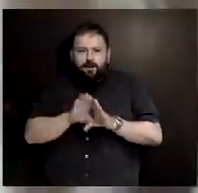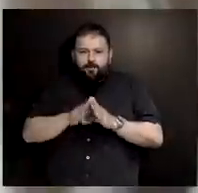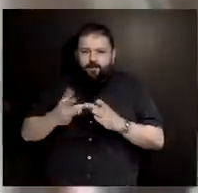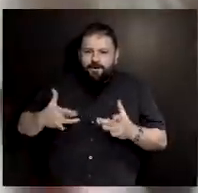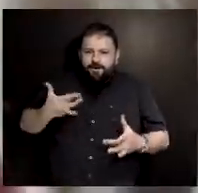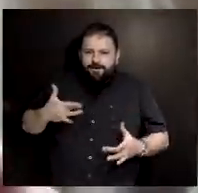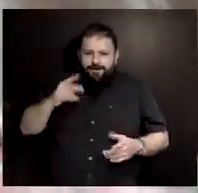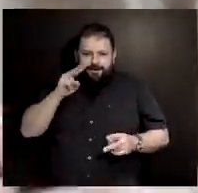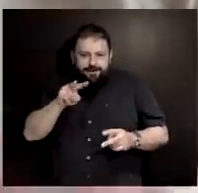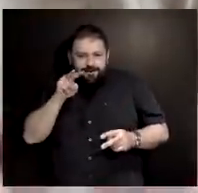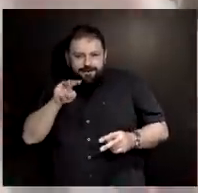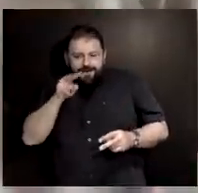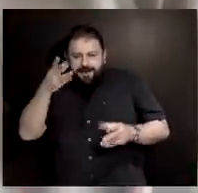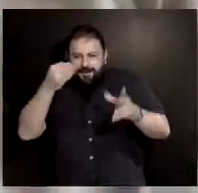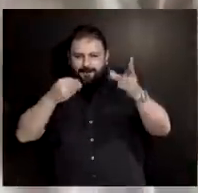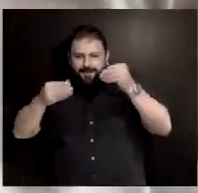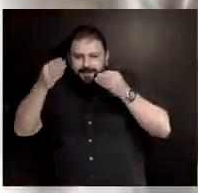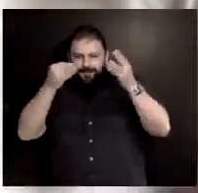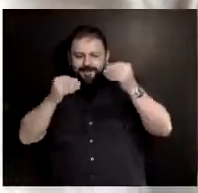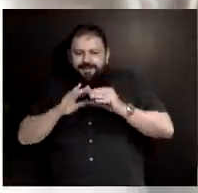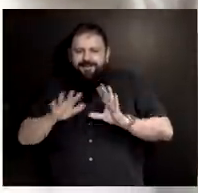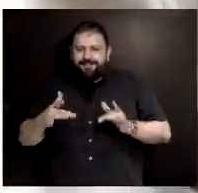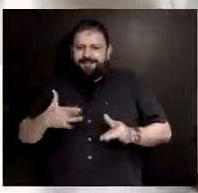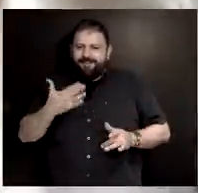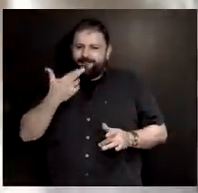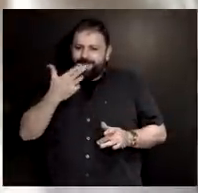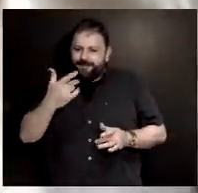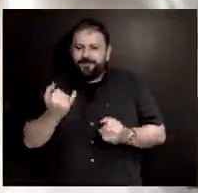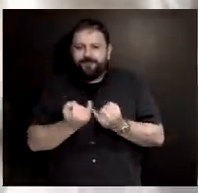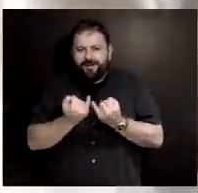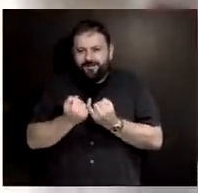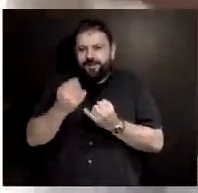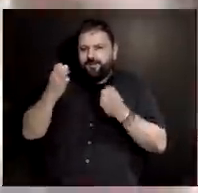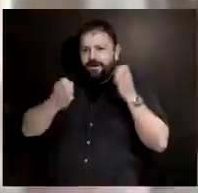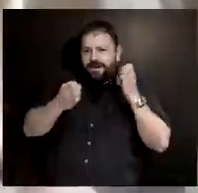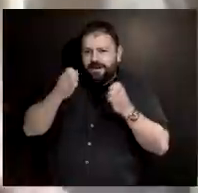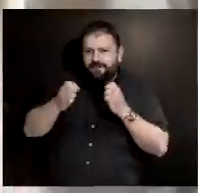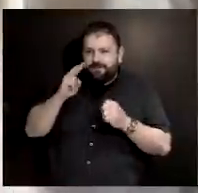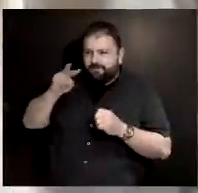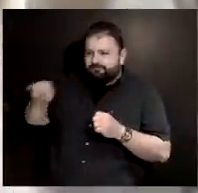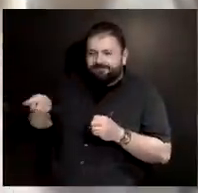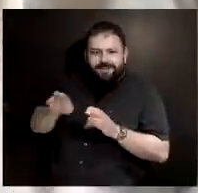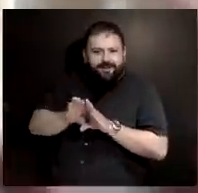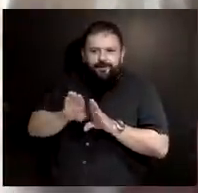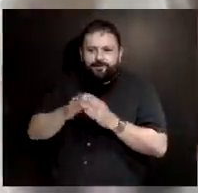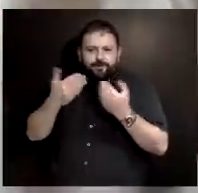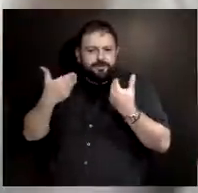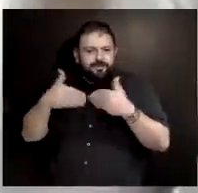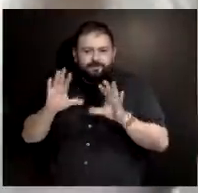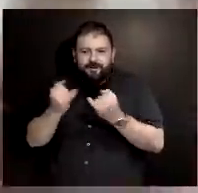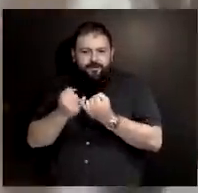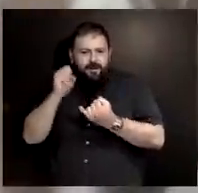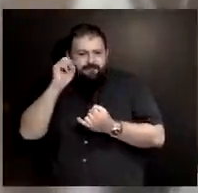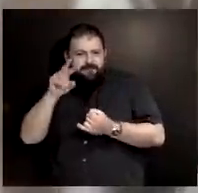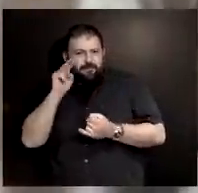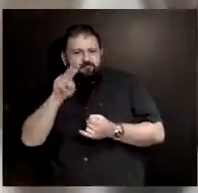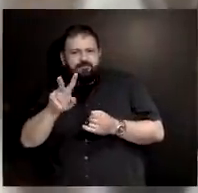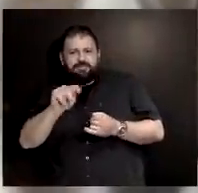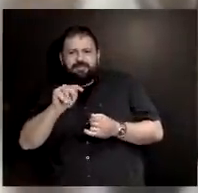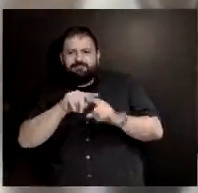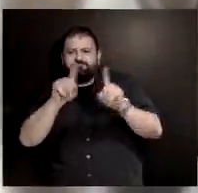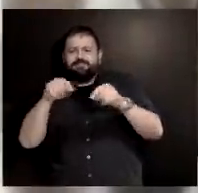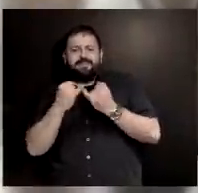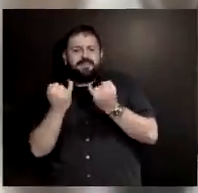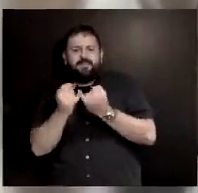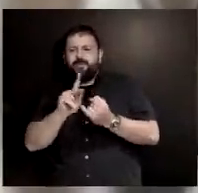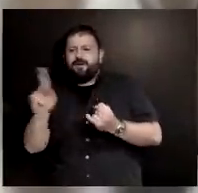aprender de la misma forma, con la misma emoción cuando están en un evento en presencia, como cuando están viéndonos por pantalla. Yo creo que ese